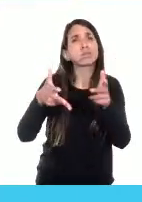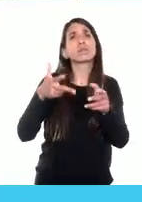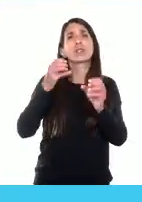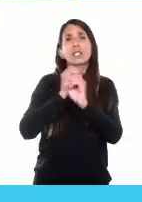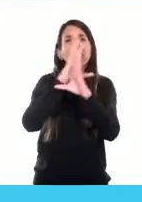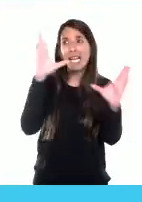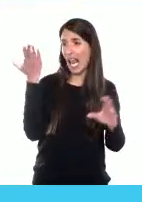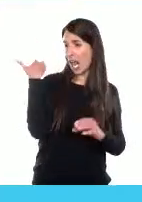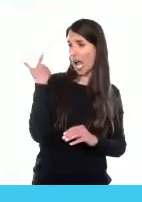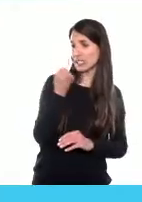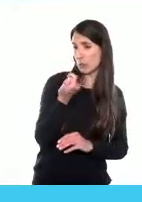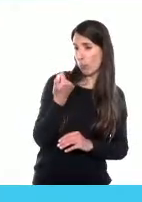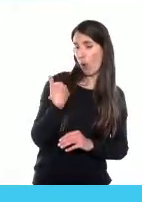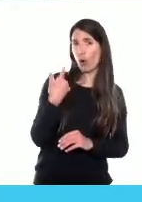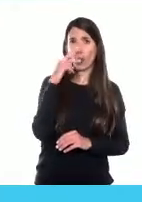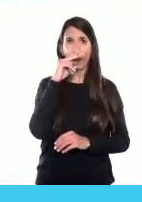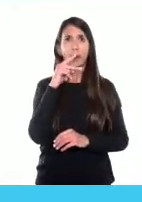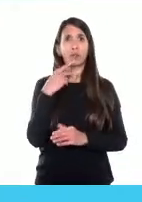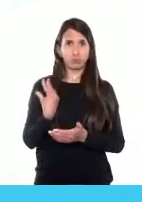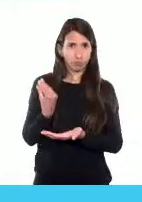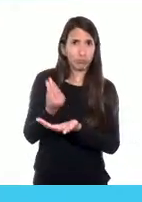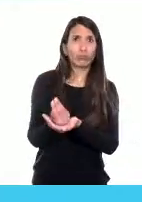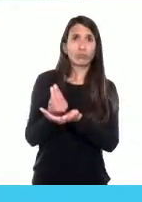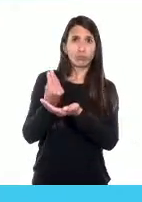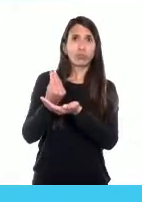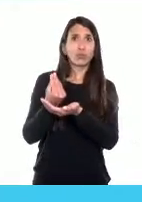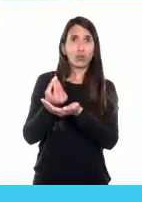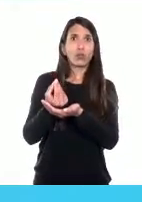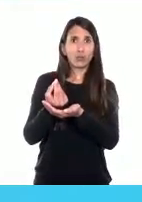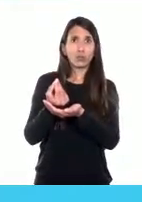nos pidió no entrar, hoy nos